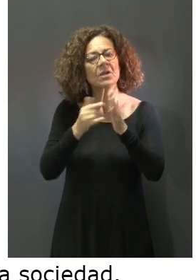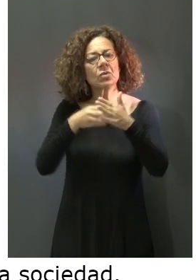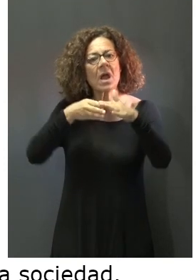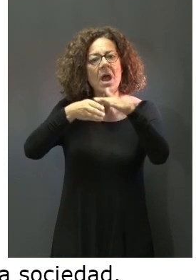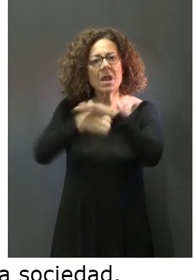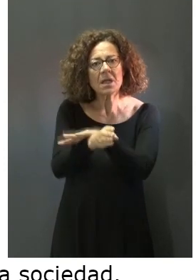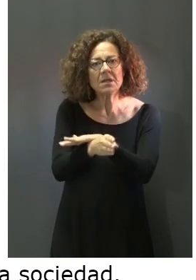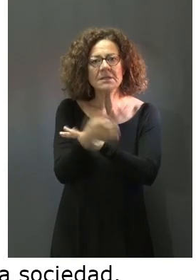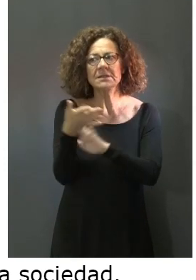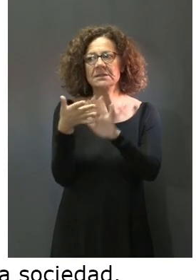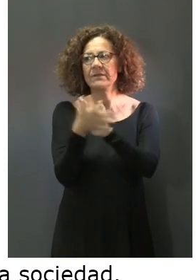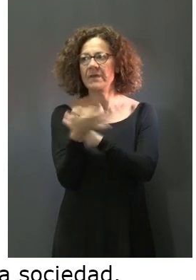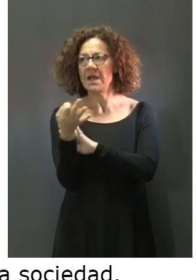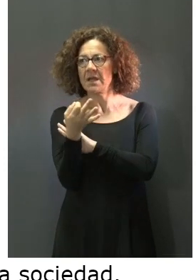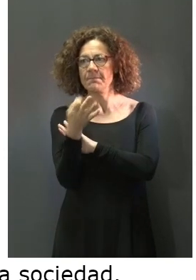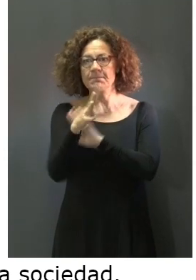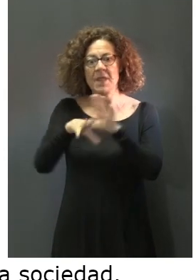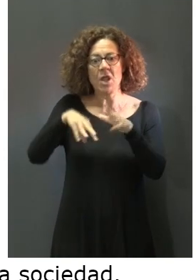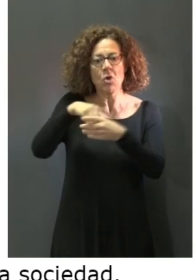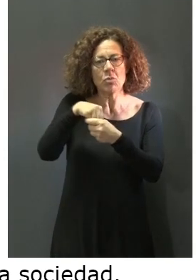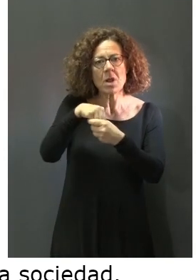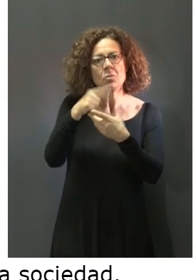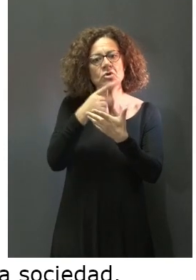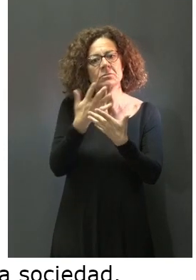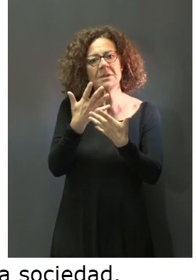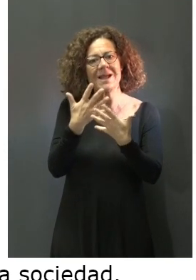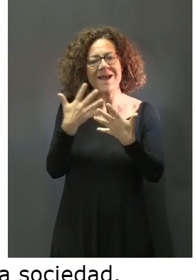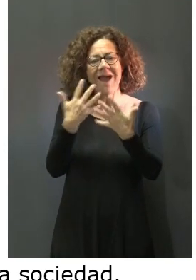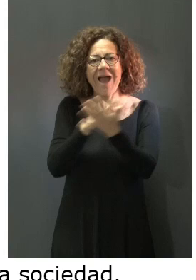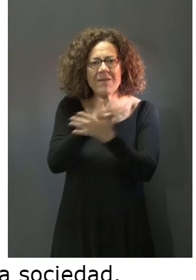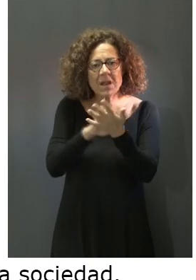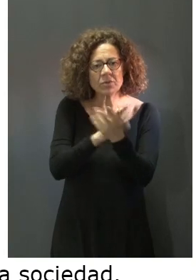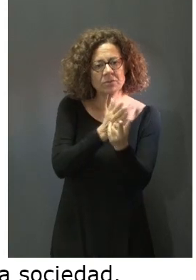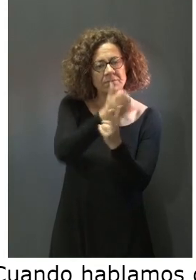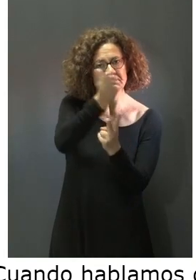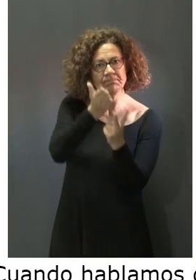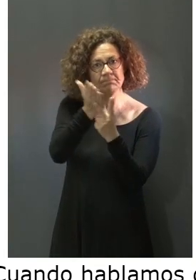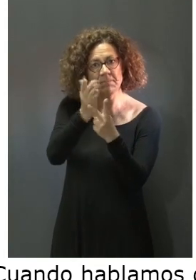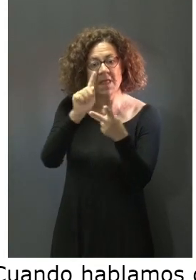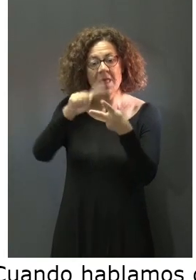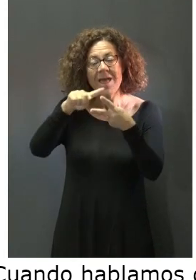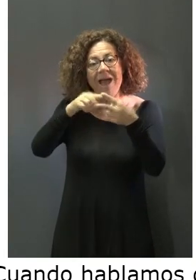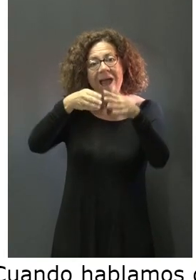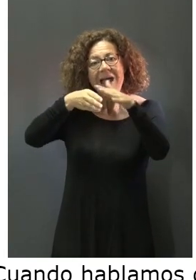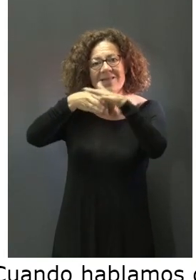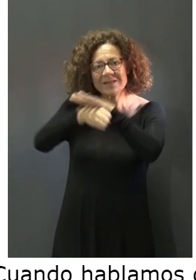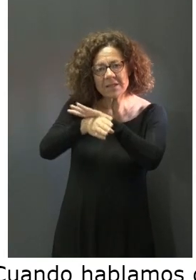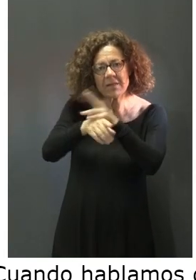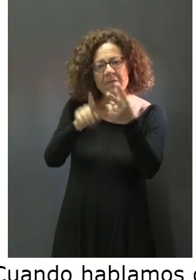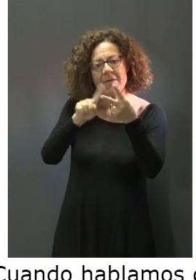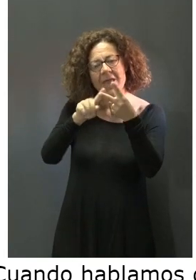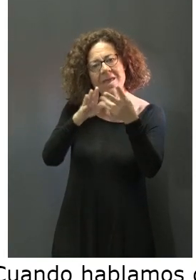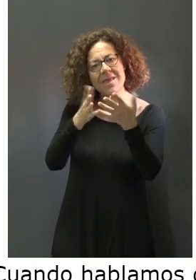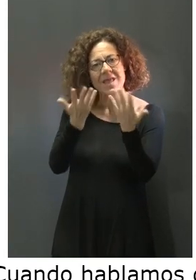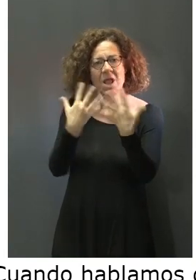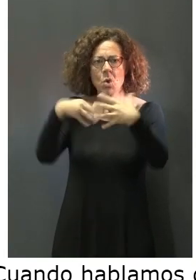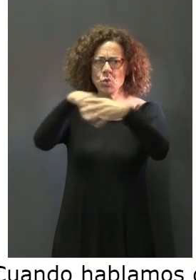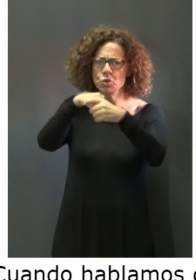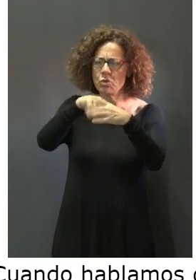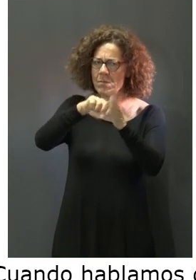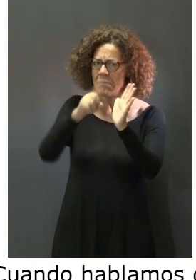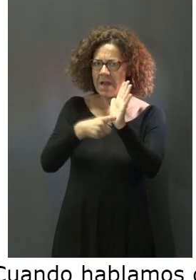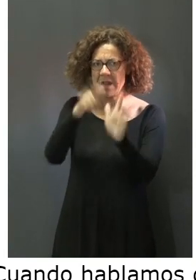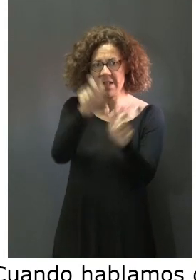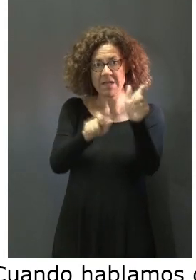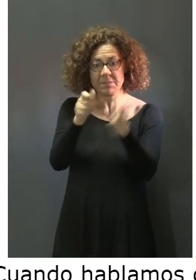estamos incorporando, estamos integrando estos 2 principios, la accesibilidad y la inclusión plena de las personas. Para